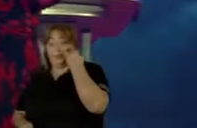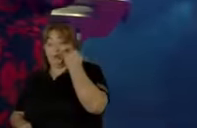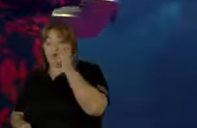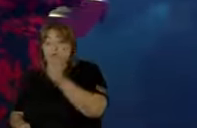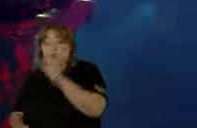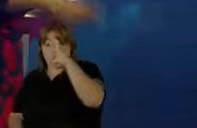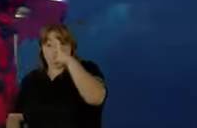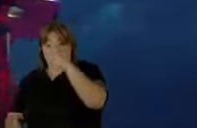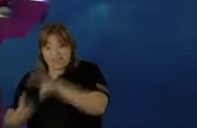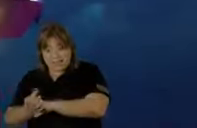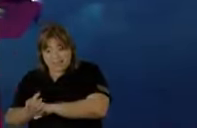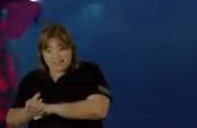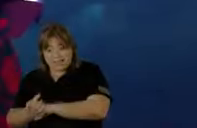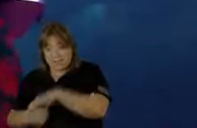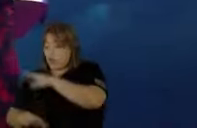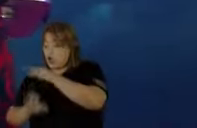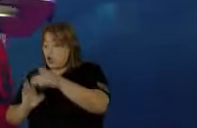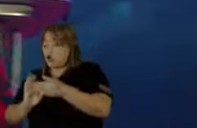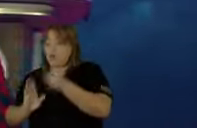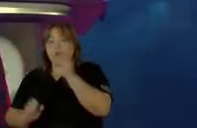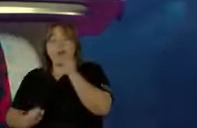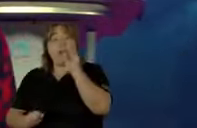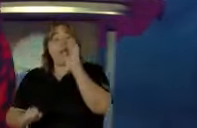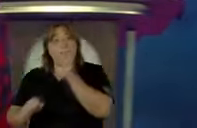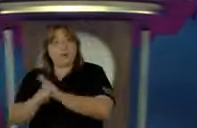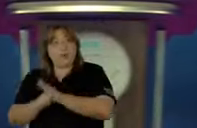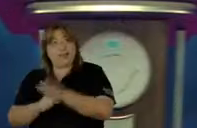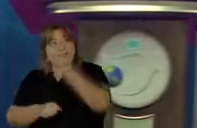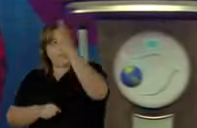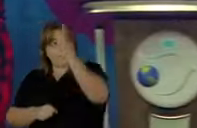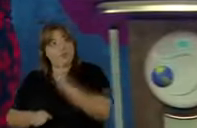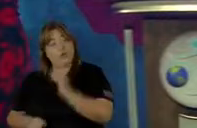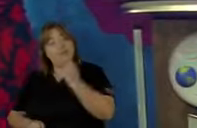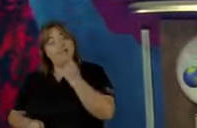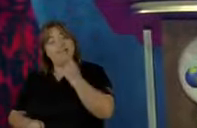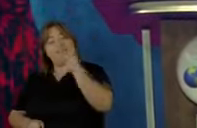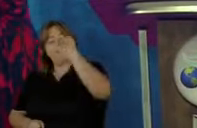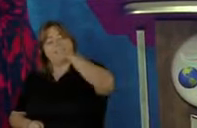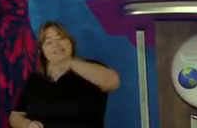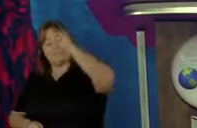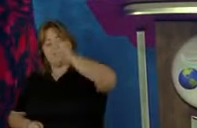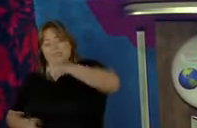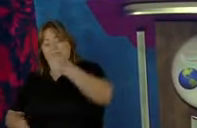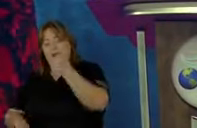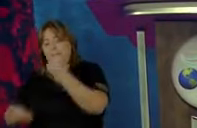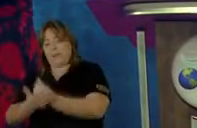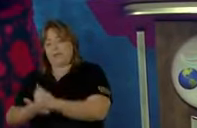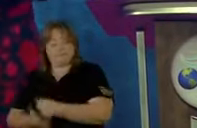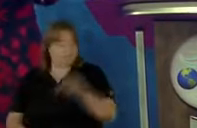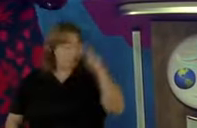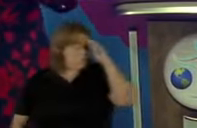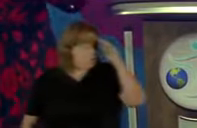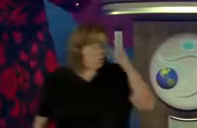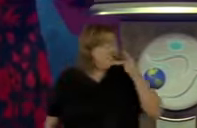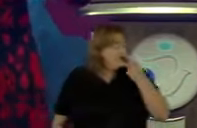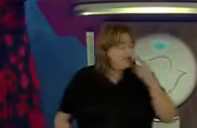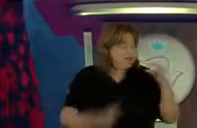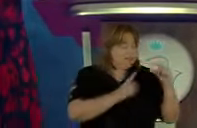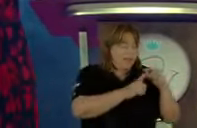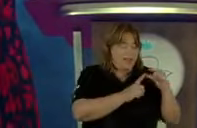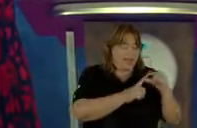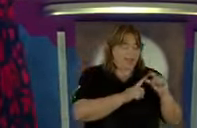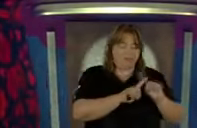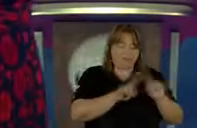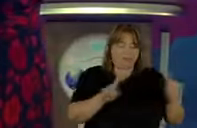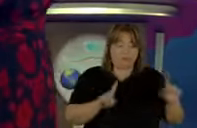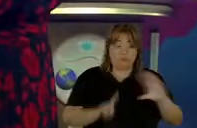promesas que son en Él. Amén, sí y amén. ¿De qué vale que conozcas algo de la palabra y no te